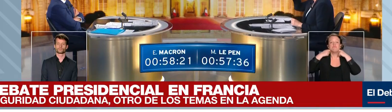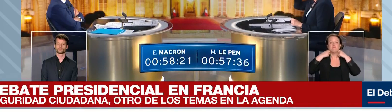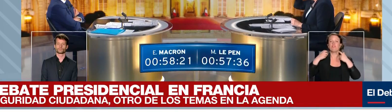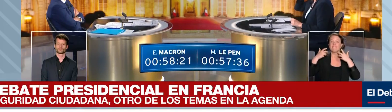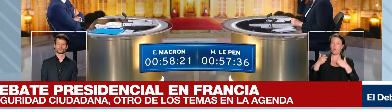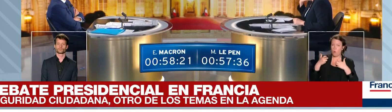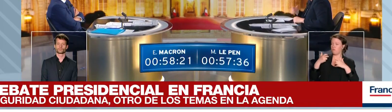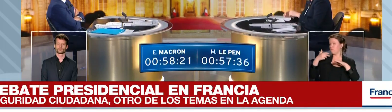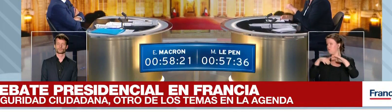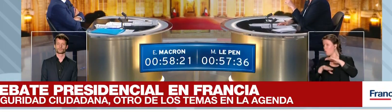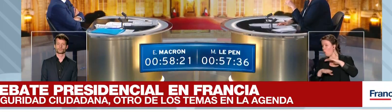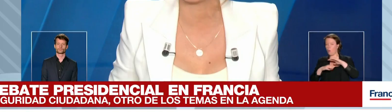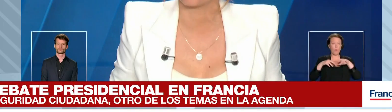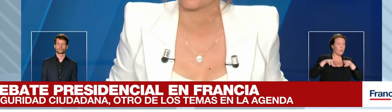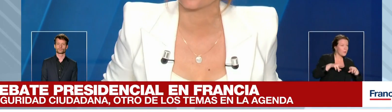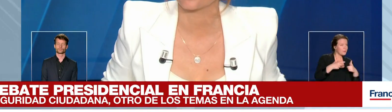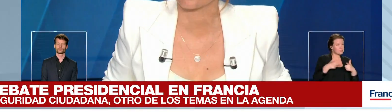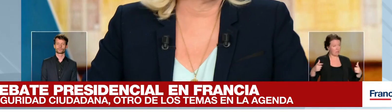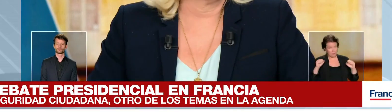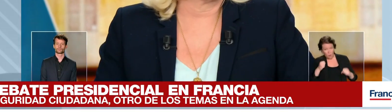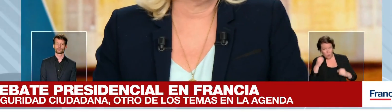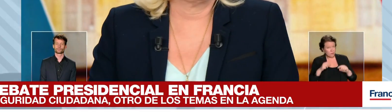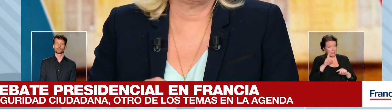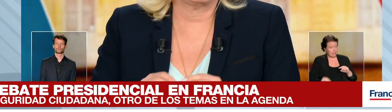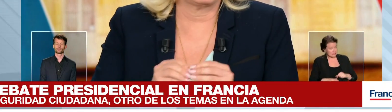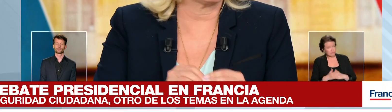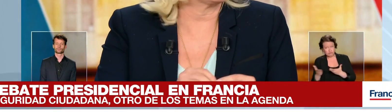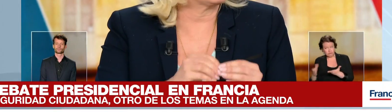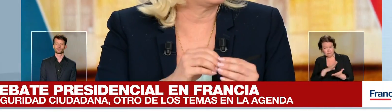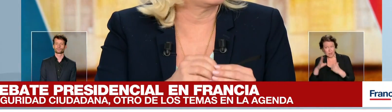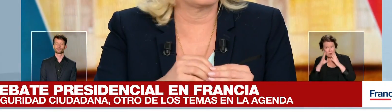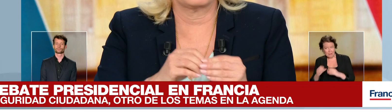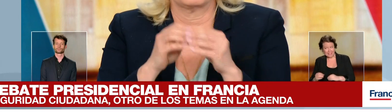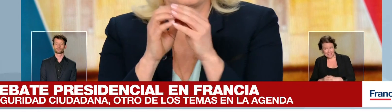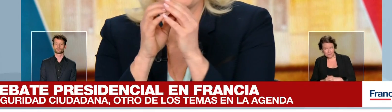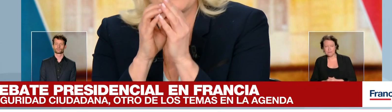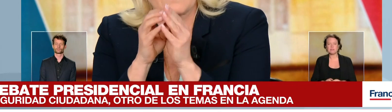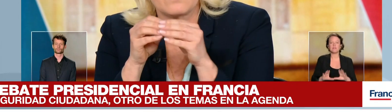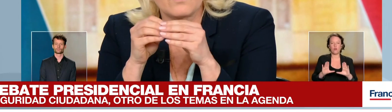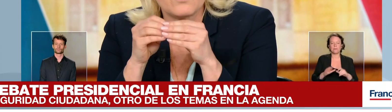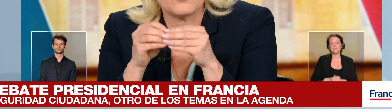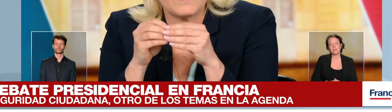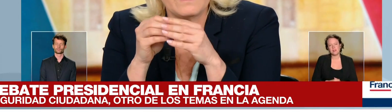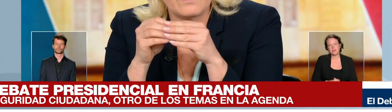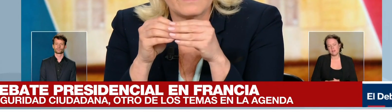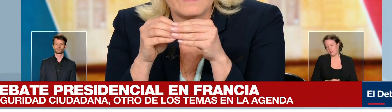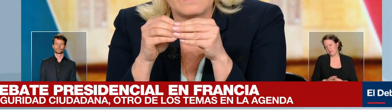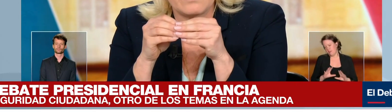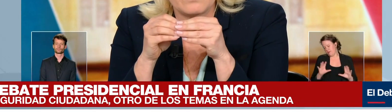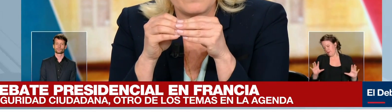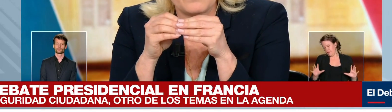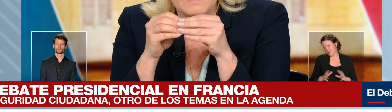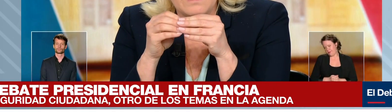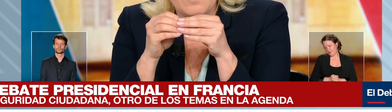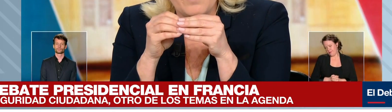la calle o en el metro, o será prohibido. Tiene usted la palabra, señora Le Pen. Perdón, antes que todo quiero